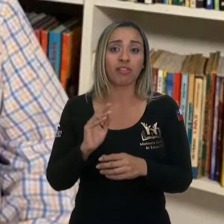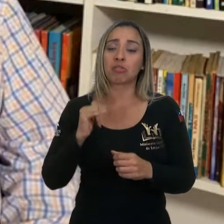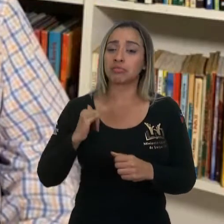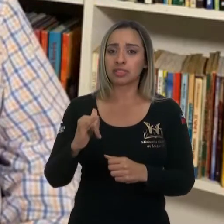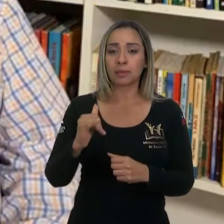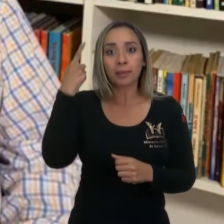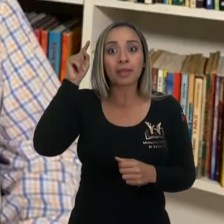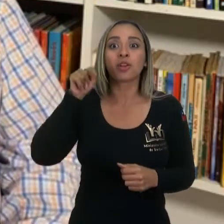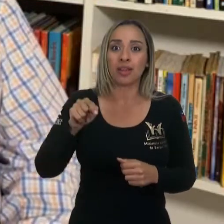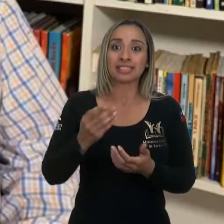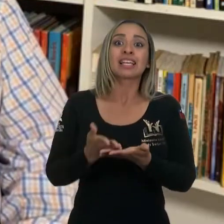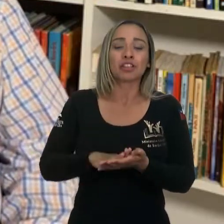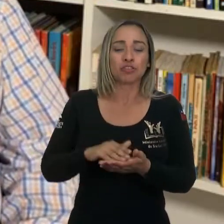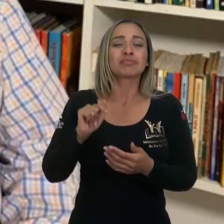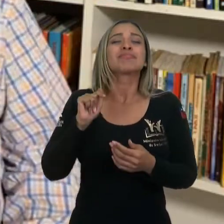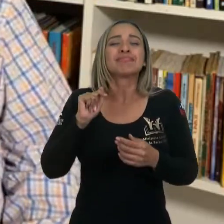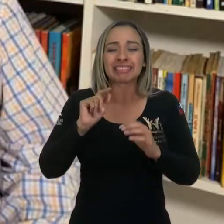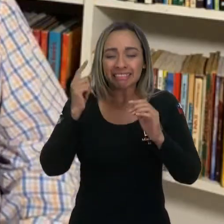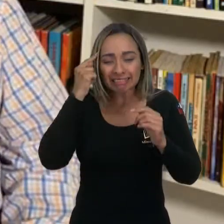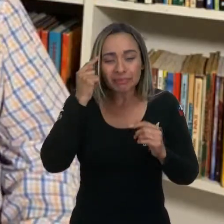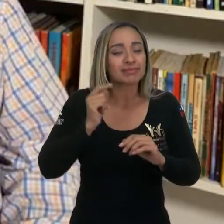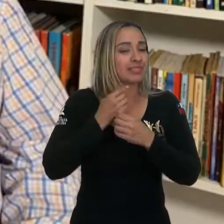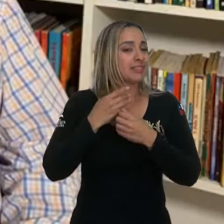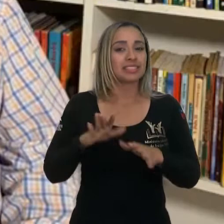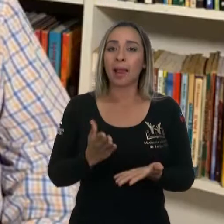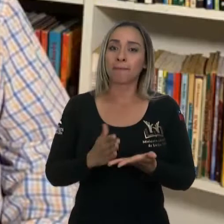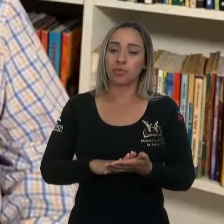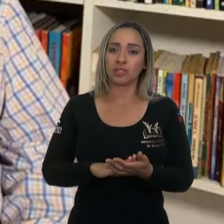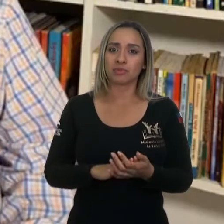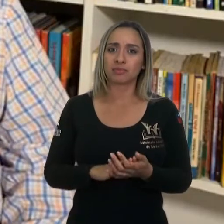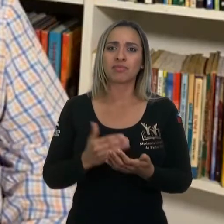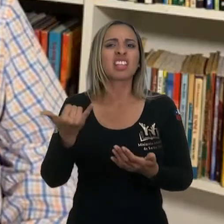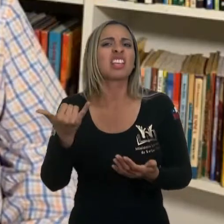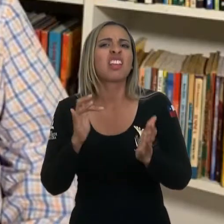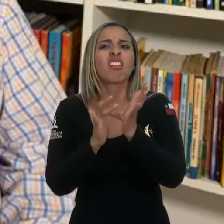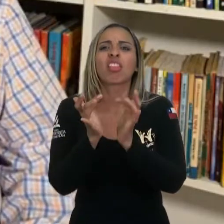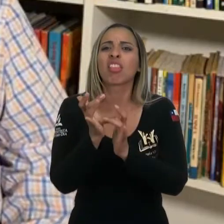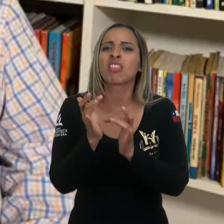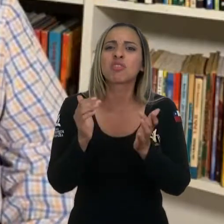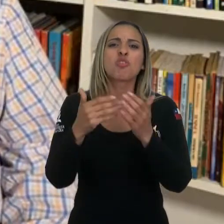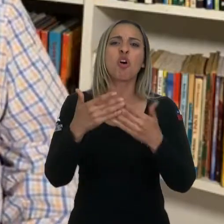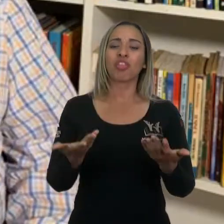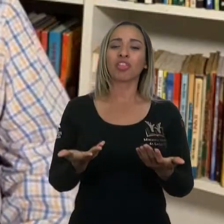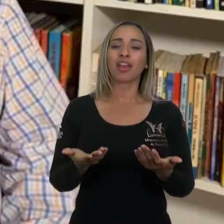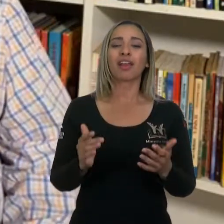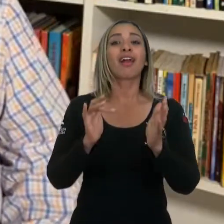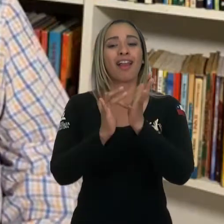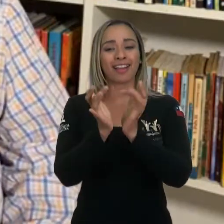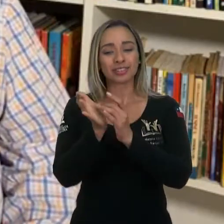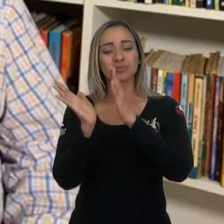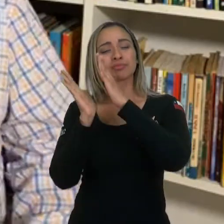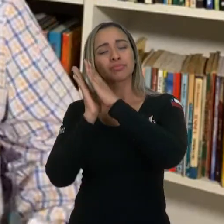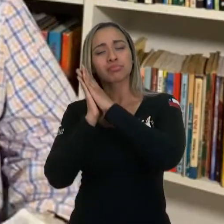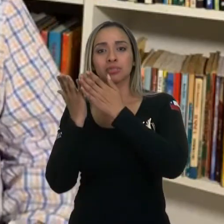ellos pensaban que iban a morir. Miraron para todos los lados. ¿Y dónde estaba Jesús? Durmiendo en un travesero.